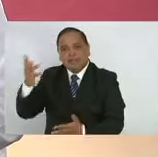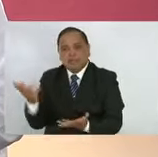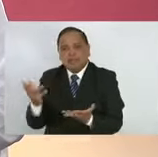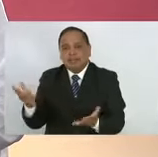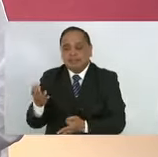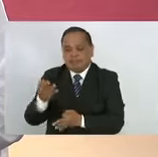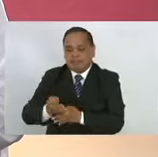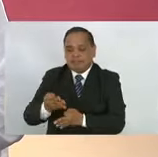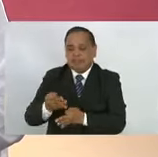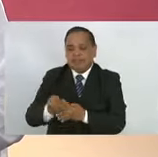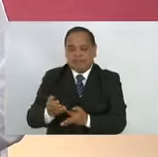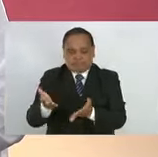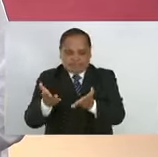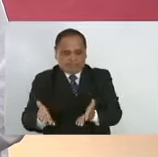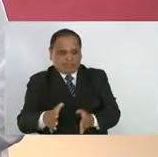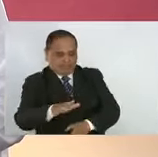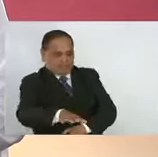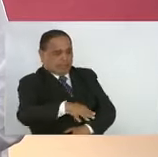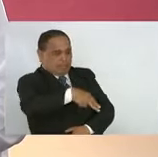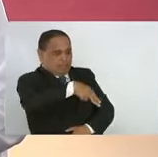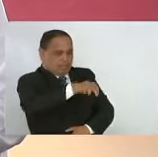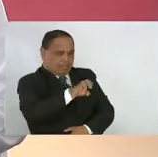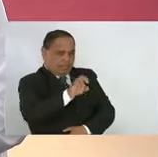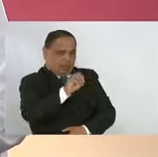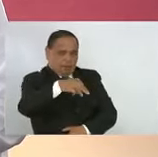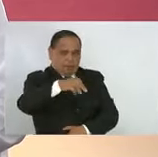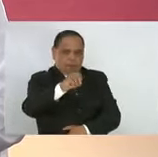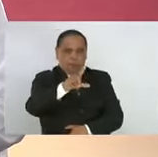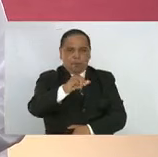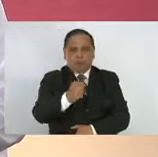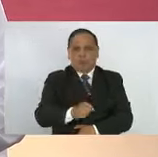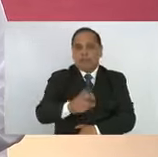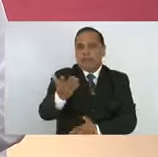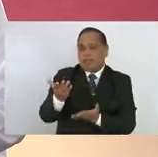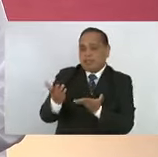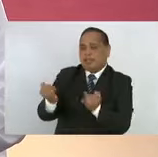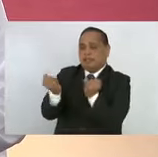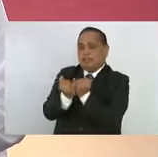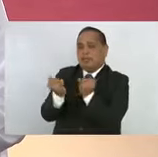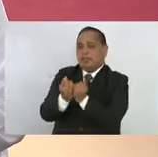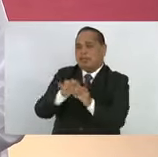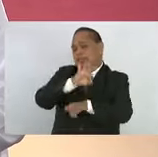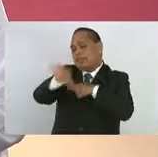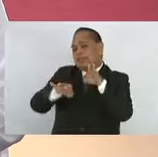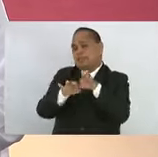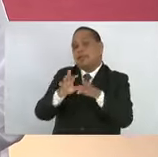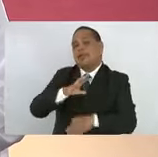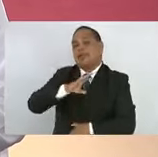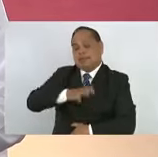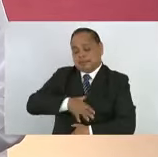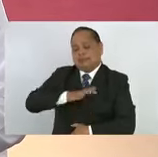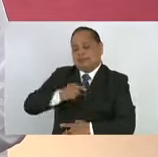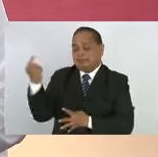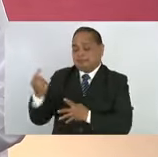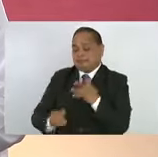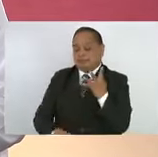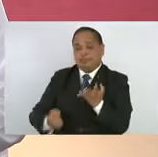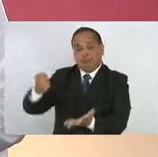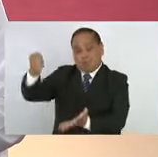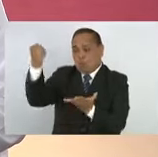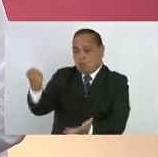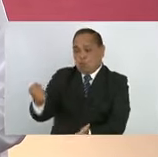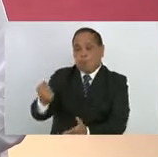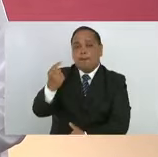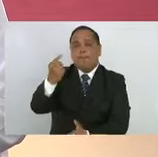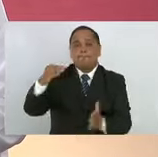de anestesiología, neumología, oftalmología y para el tratamiento del cáncer, con un monto máximo